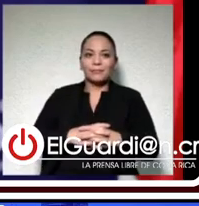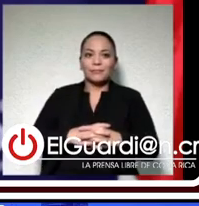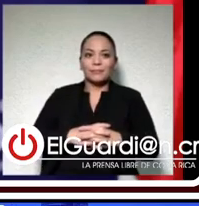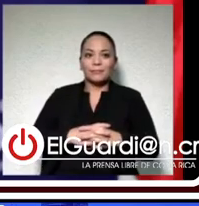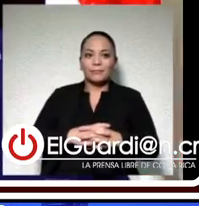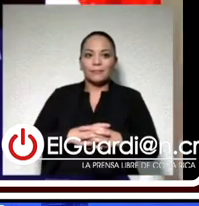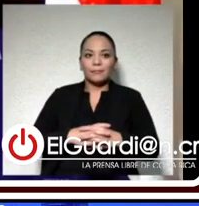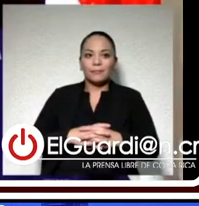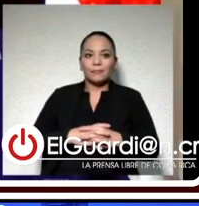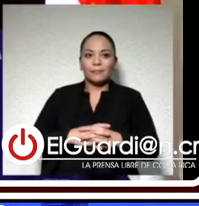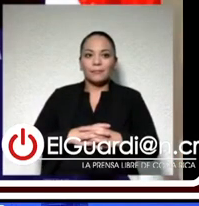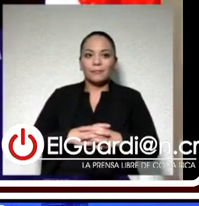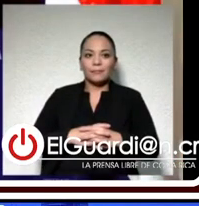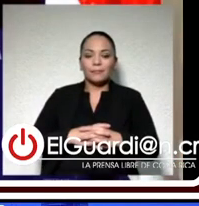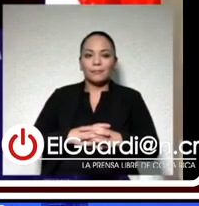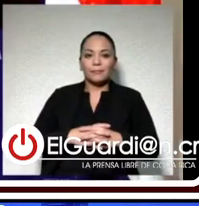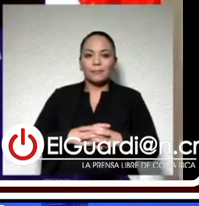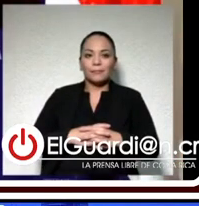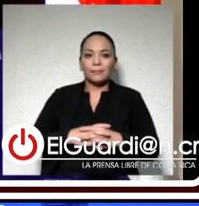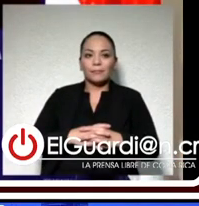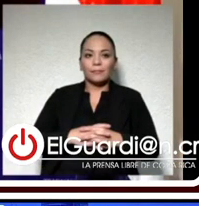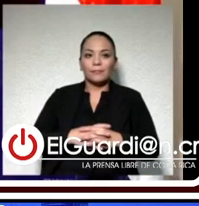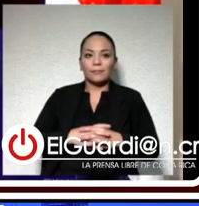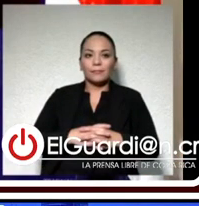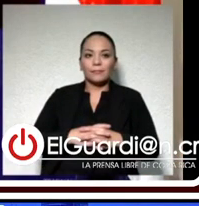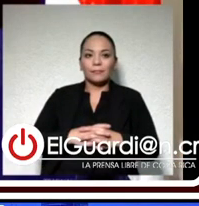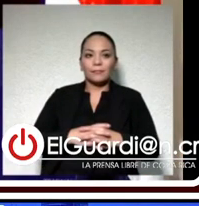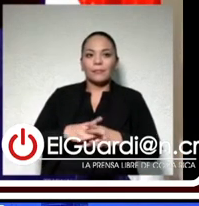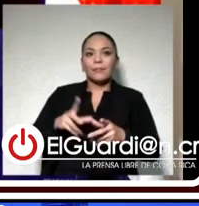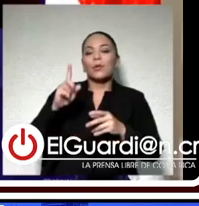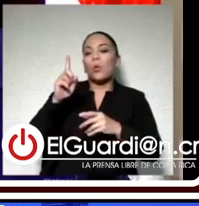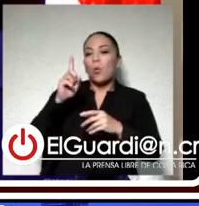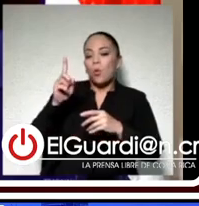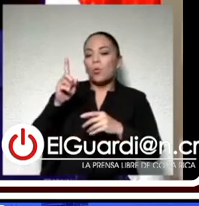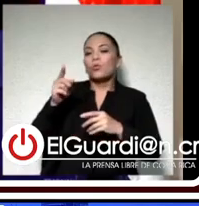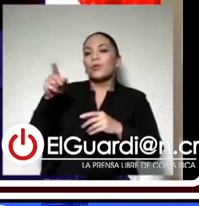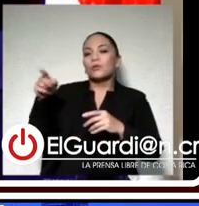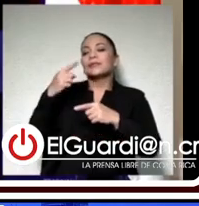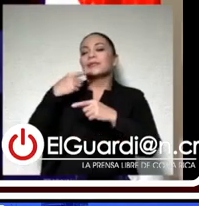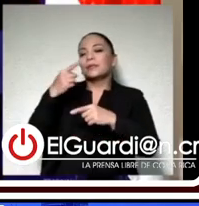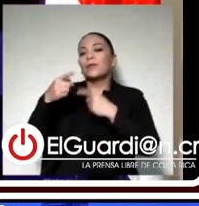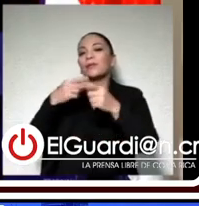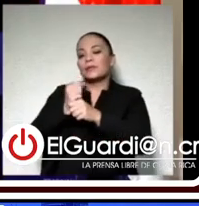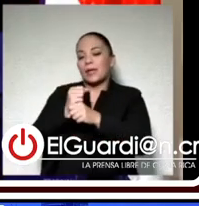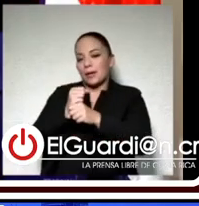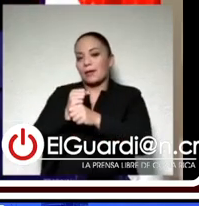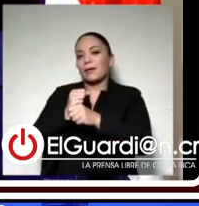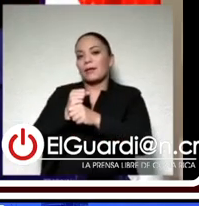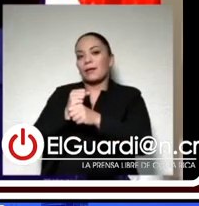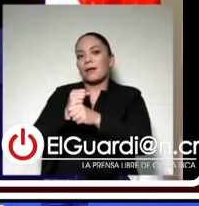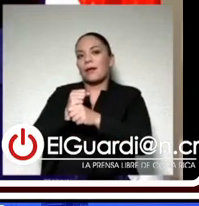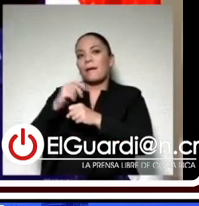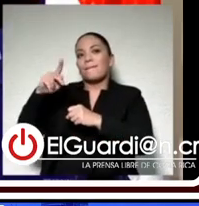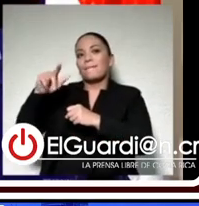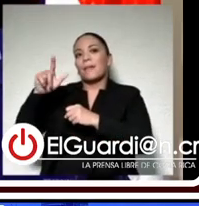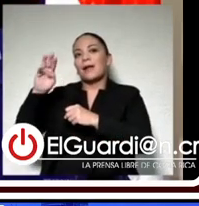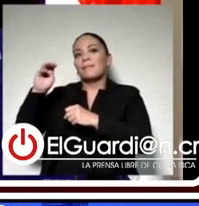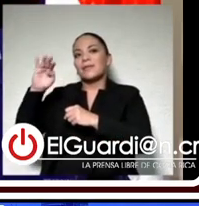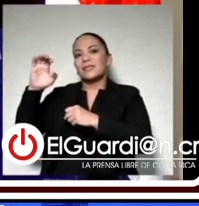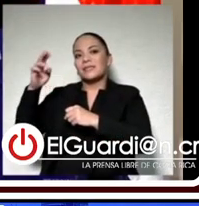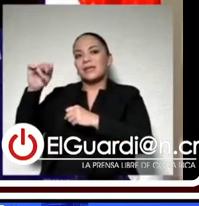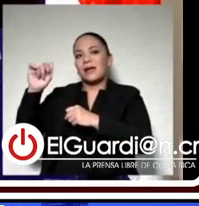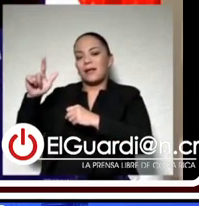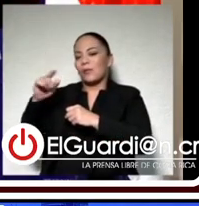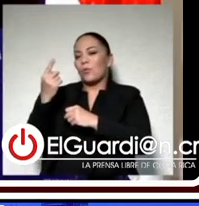Solamente una de ellos colocó que se iba a hacer la campaña en Mora Palmichal, que ahí fue hasta don Cristian. O sea, lo único que